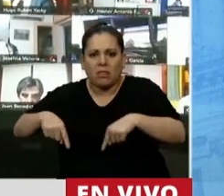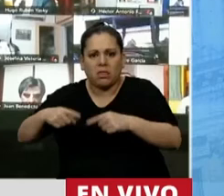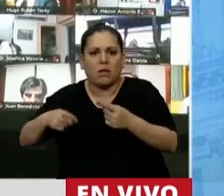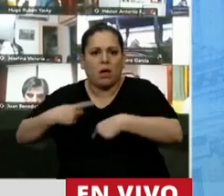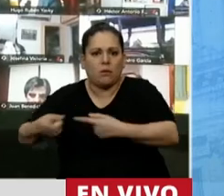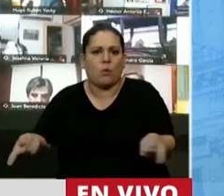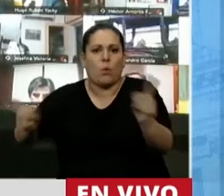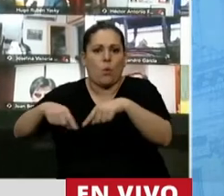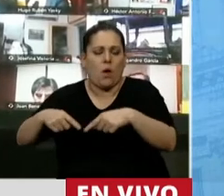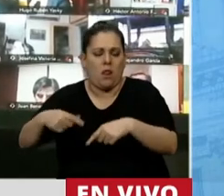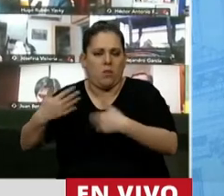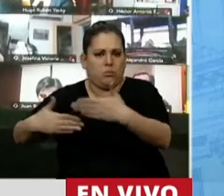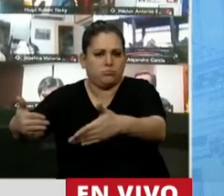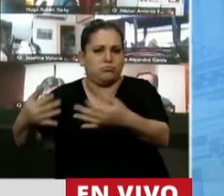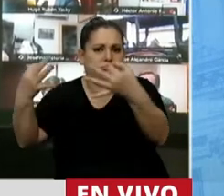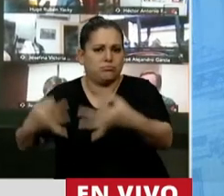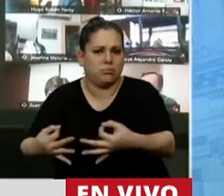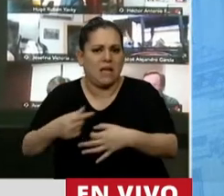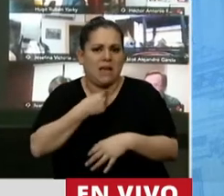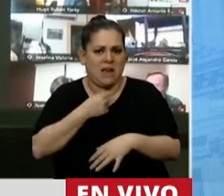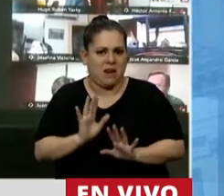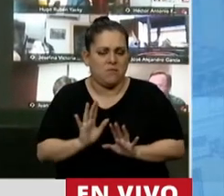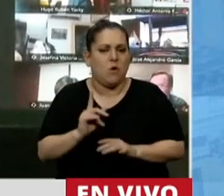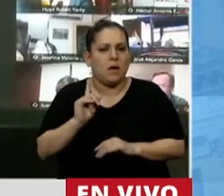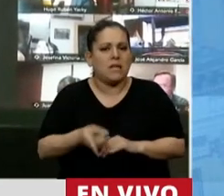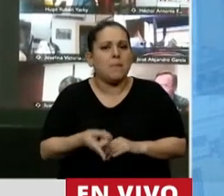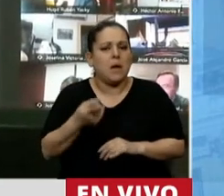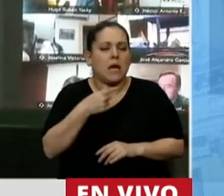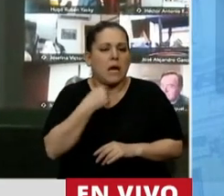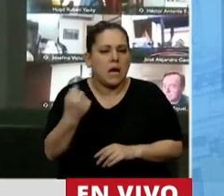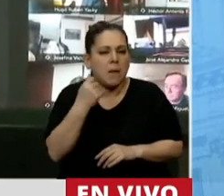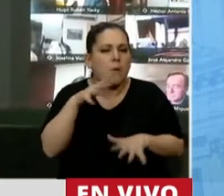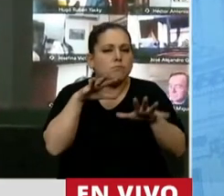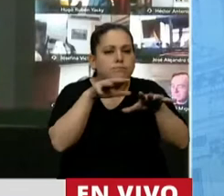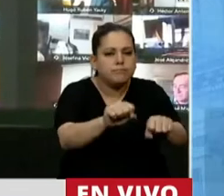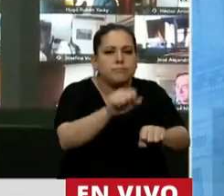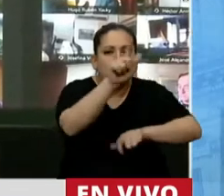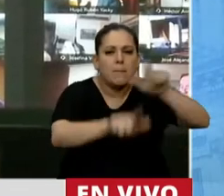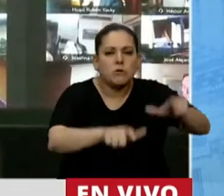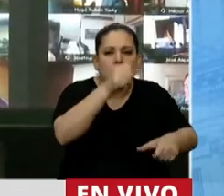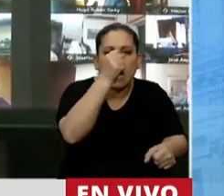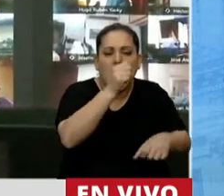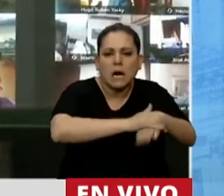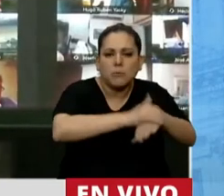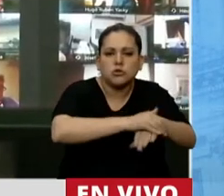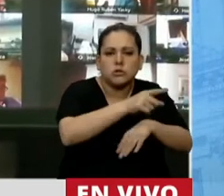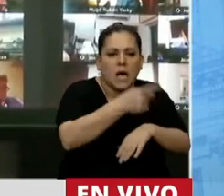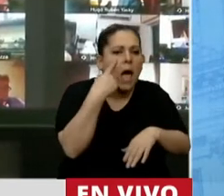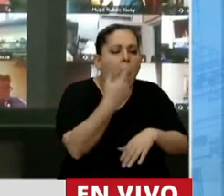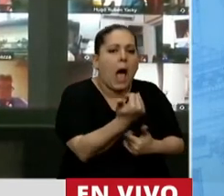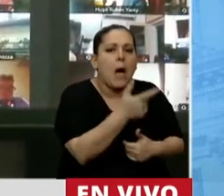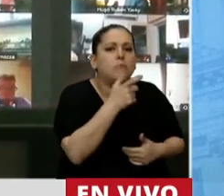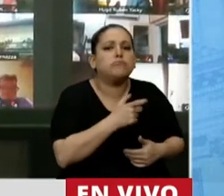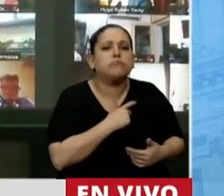también queremos encontrar y buscar a los responsables y que respondan con toda la fuerza de la